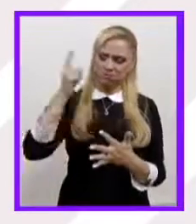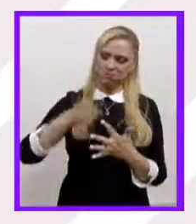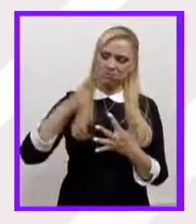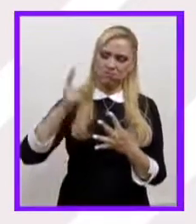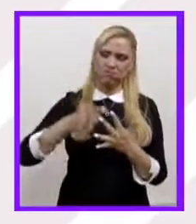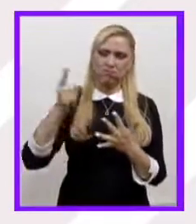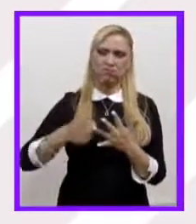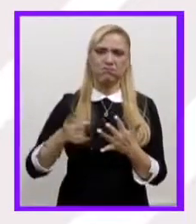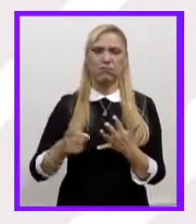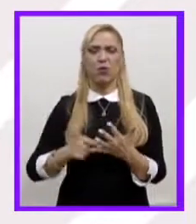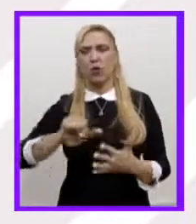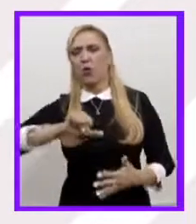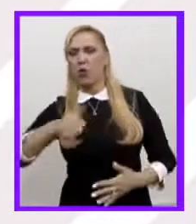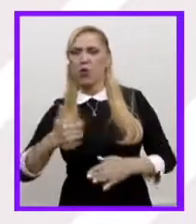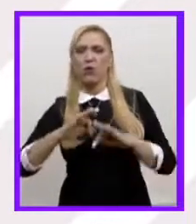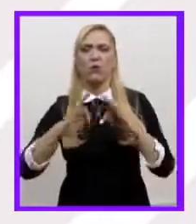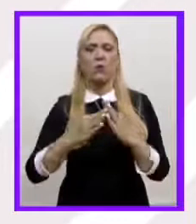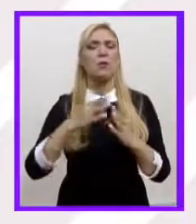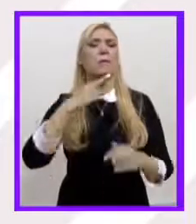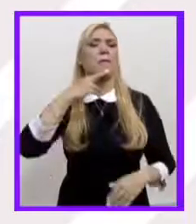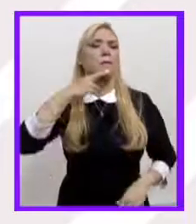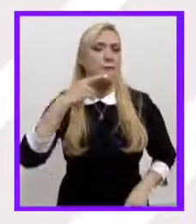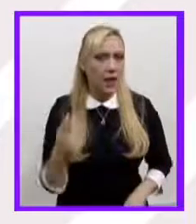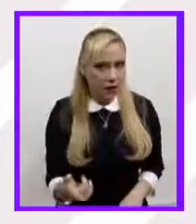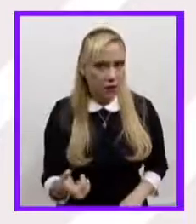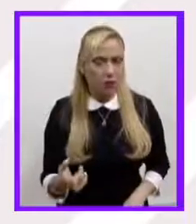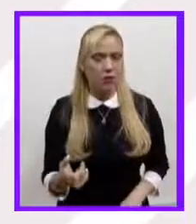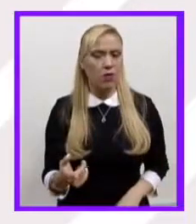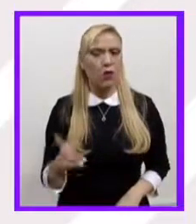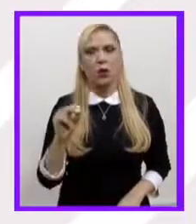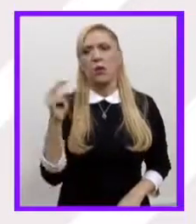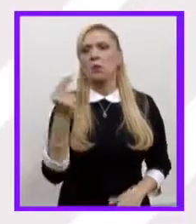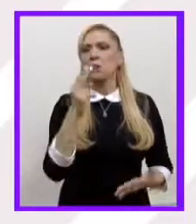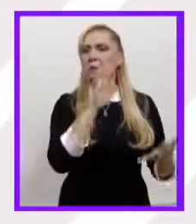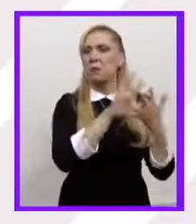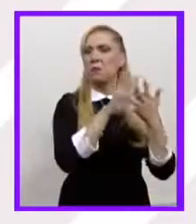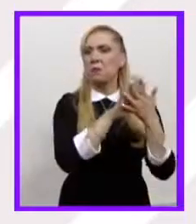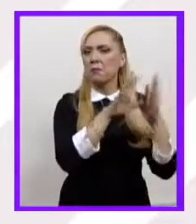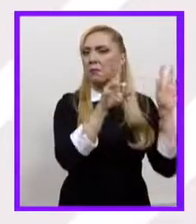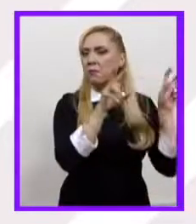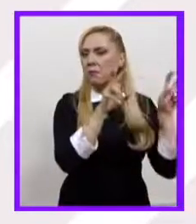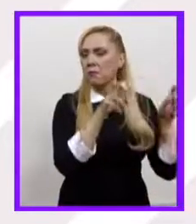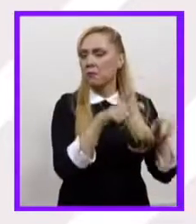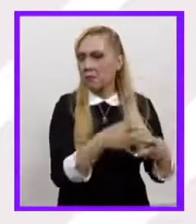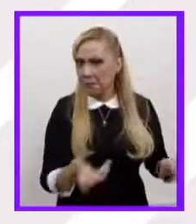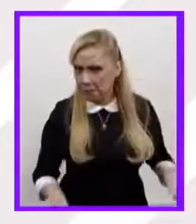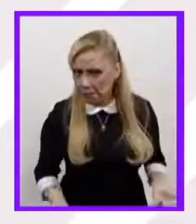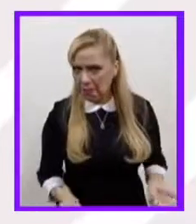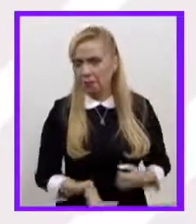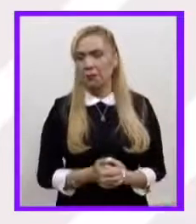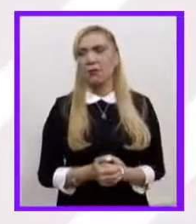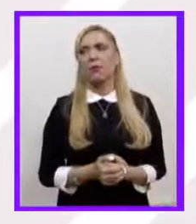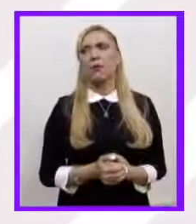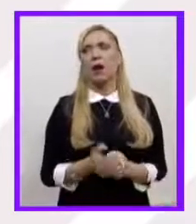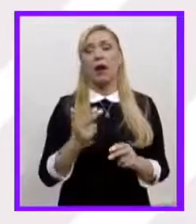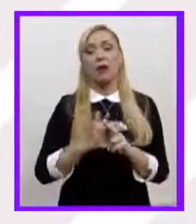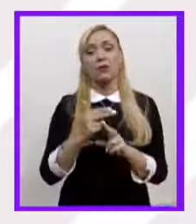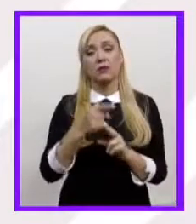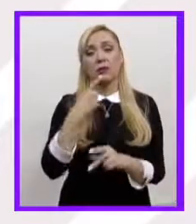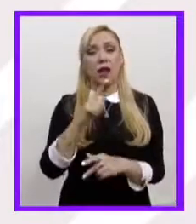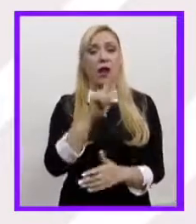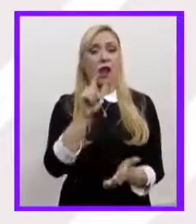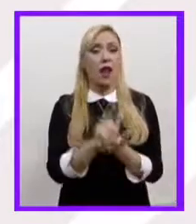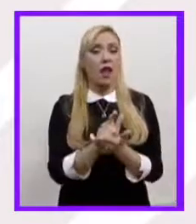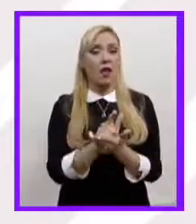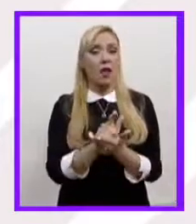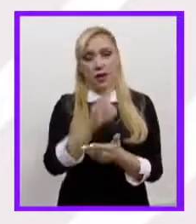parecen mucho más efectivas y que no habilitan este poder punitivo del que yo hablaba. Incluso cuando hablamos de la ley de